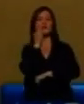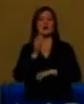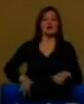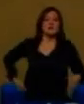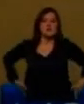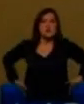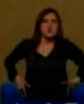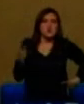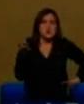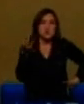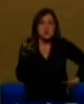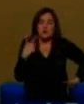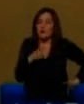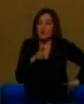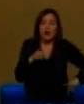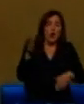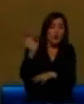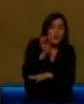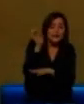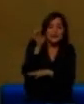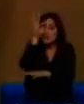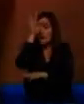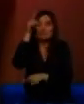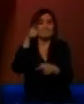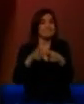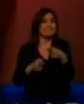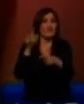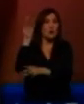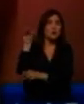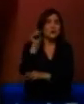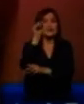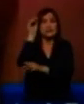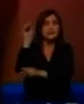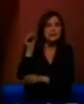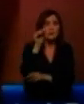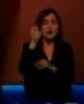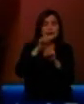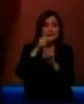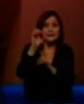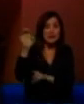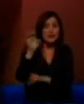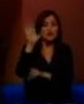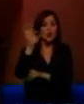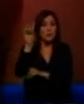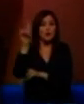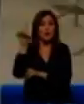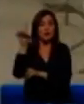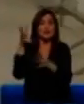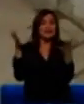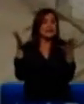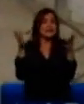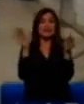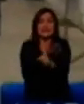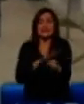dolores y no podía ser llevada a la maternidad, ya que las ambulancias dirigidas por el sistema EQ911 habrían